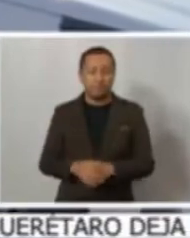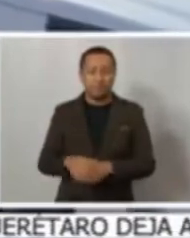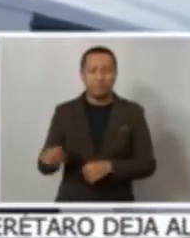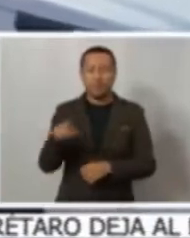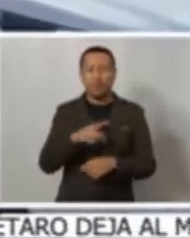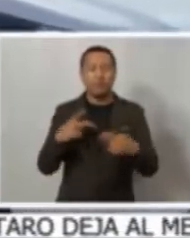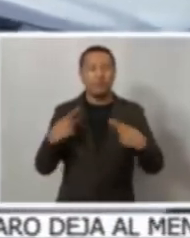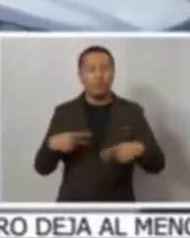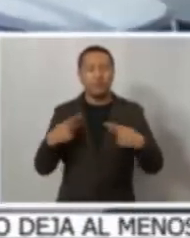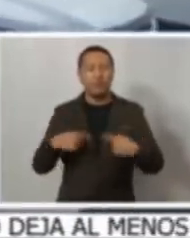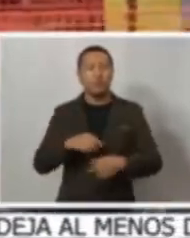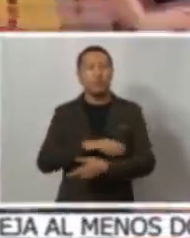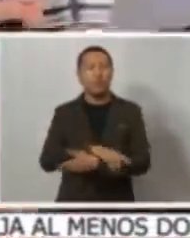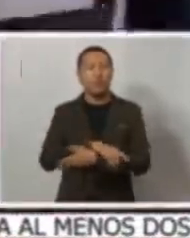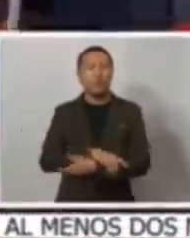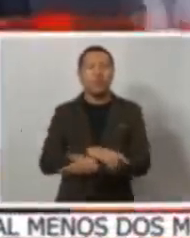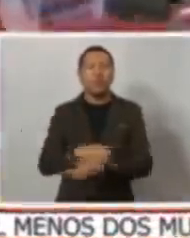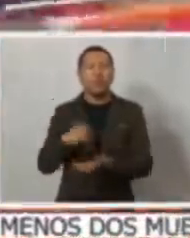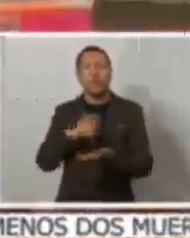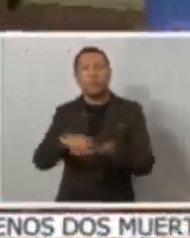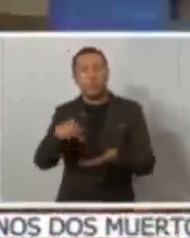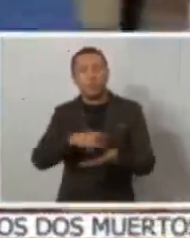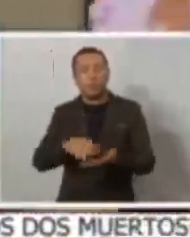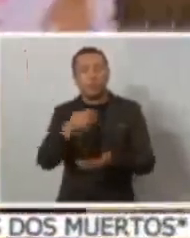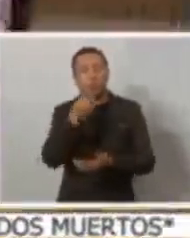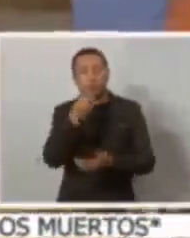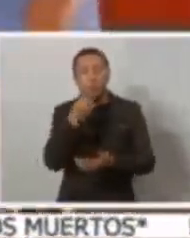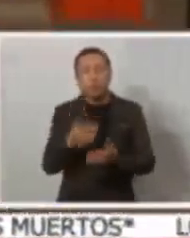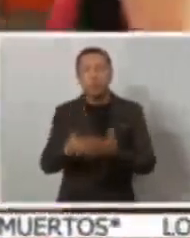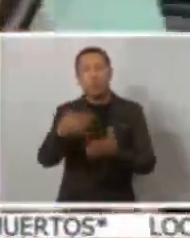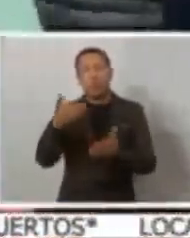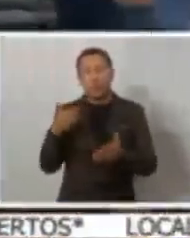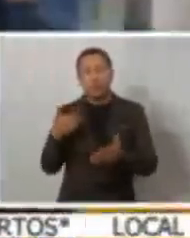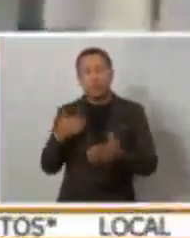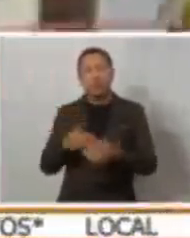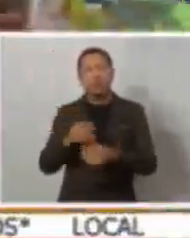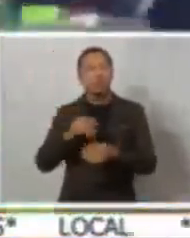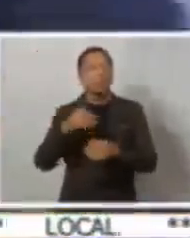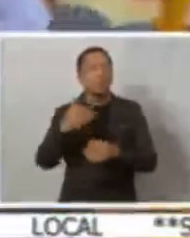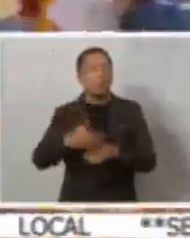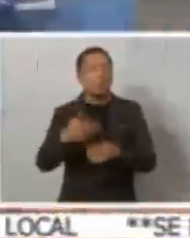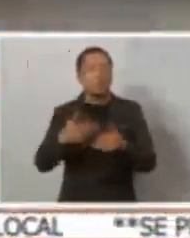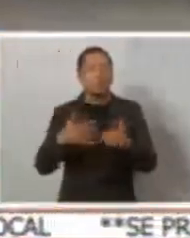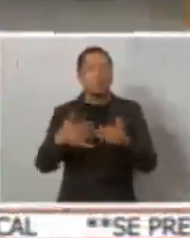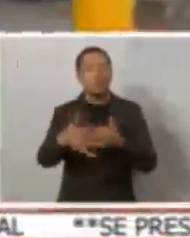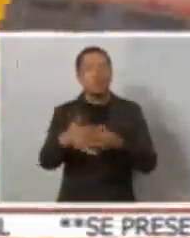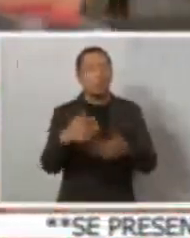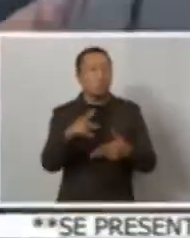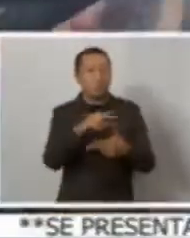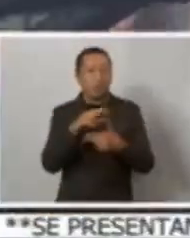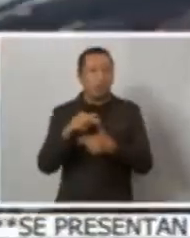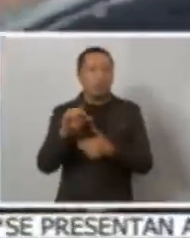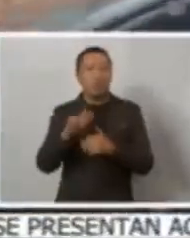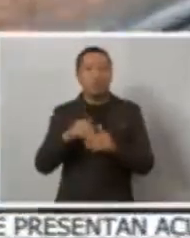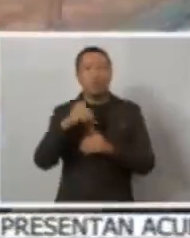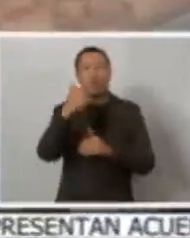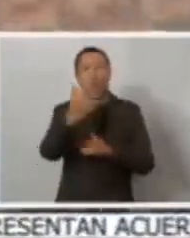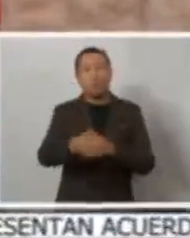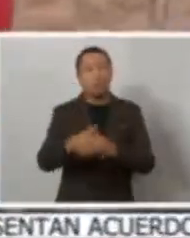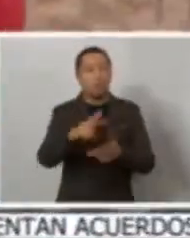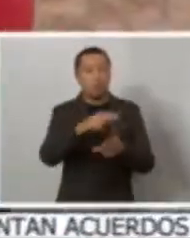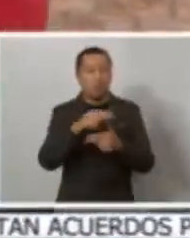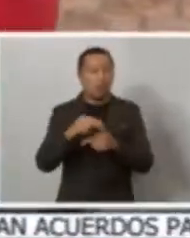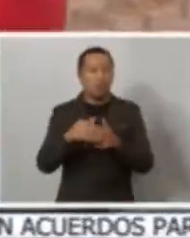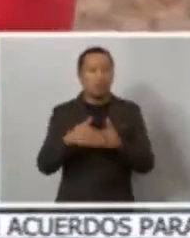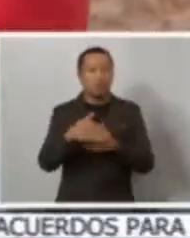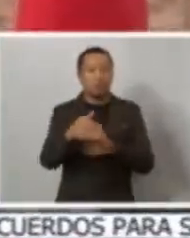sus víveres para contar con alimentos antes, durante y después del paso del huracán Delta. Además, hubo largas filas en